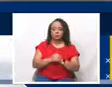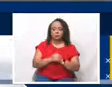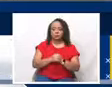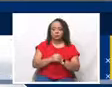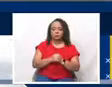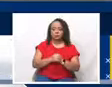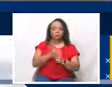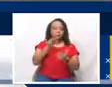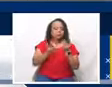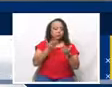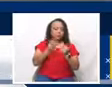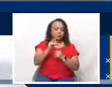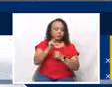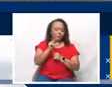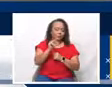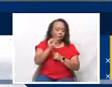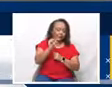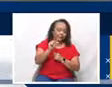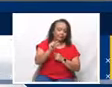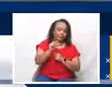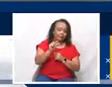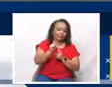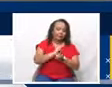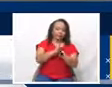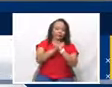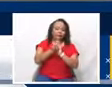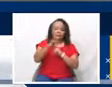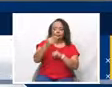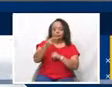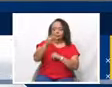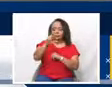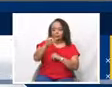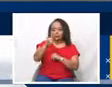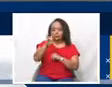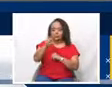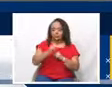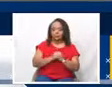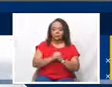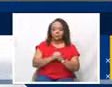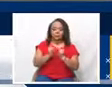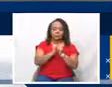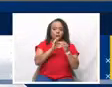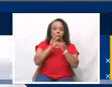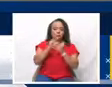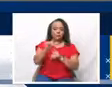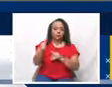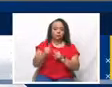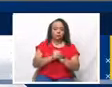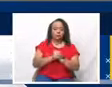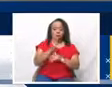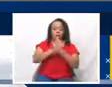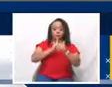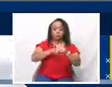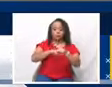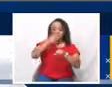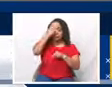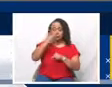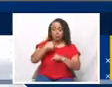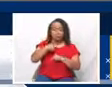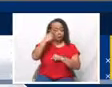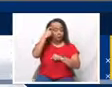o sea, tal vez no poquito, digamos que varía unos 5 grados con respecto a los demás en cierto momento, porque digamos, si yo me